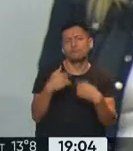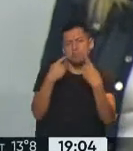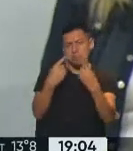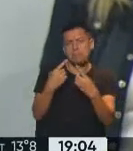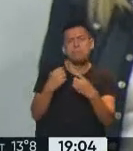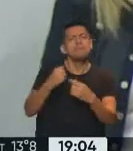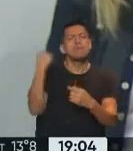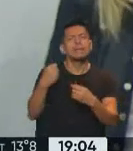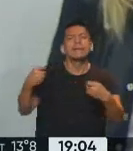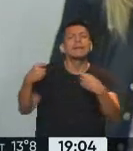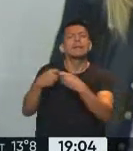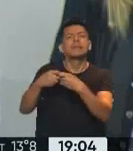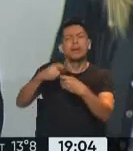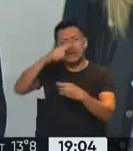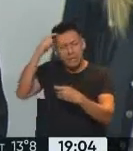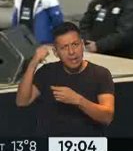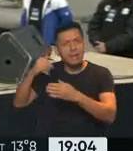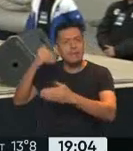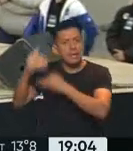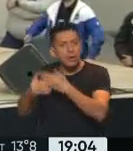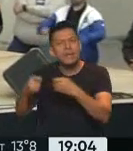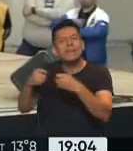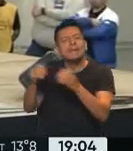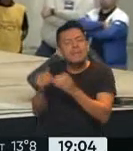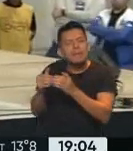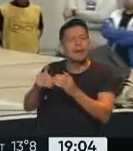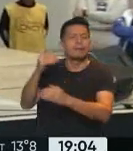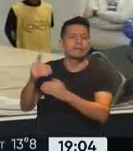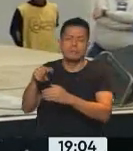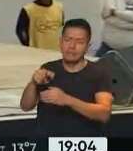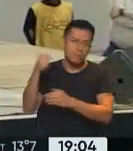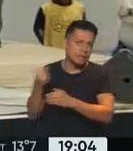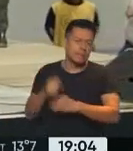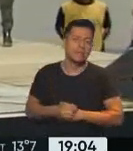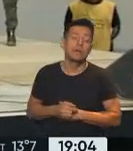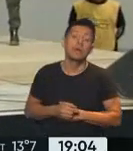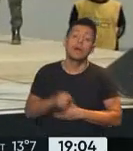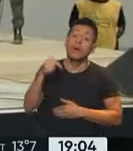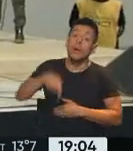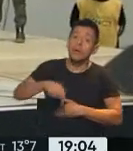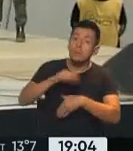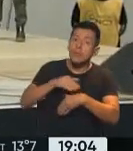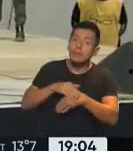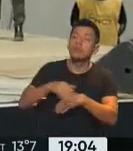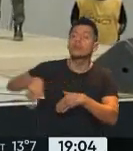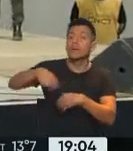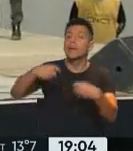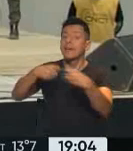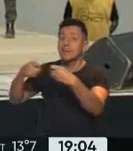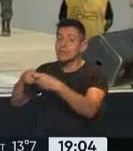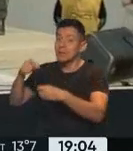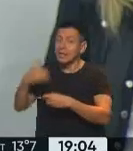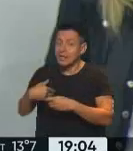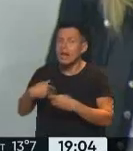un empresariado nacional que se desarrolle, de una pyme que avance. Es hora que el sector financiero y los empresarios